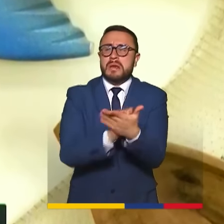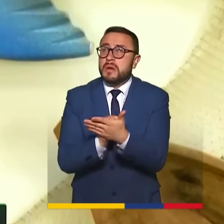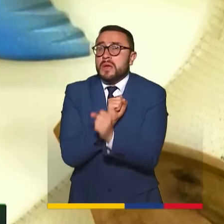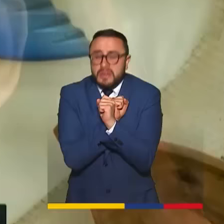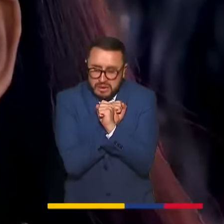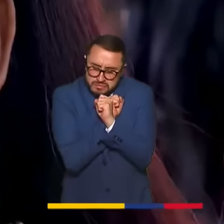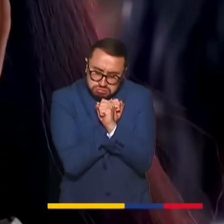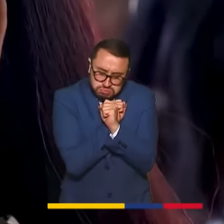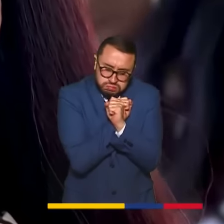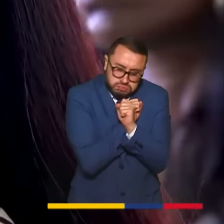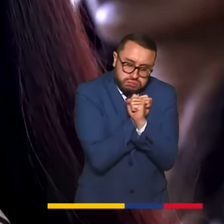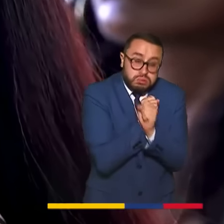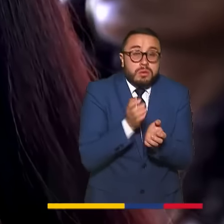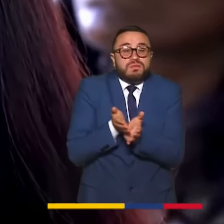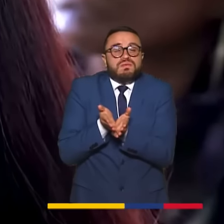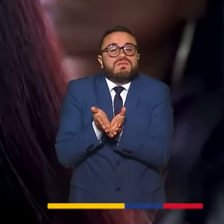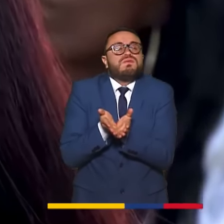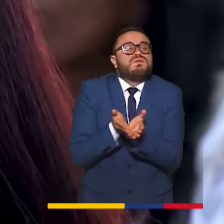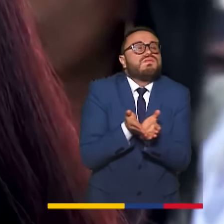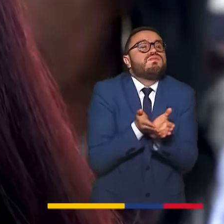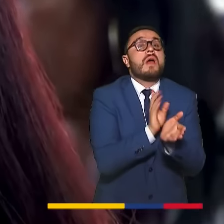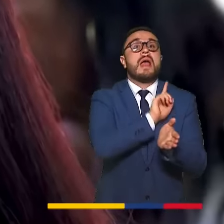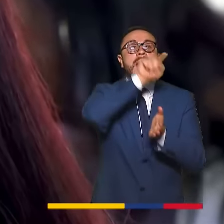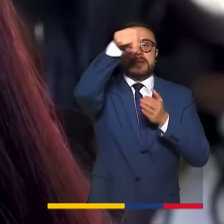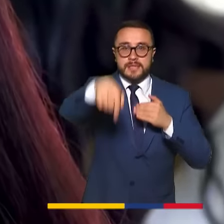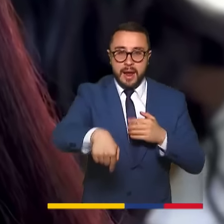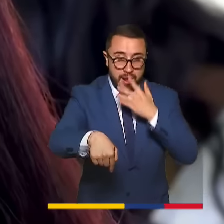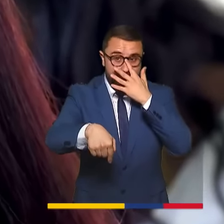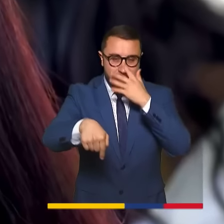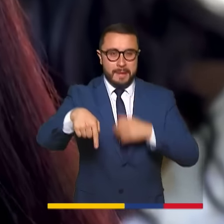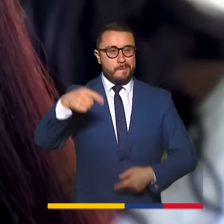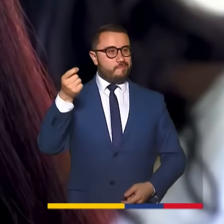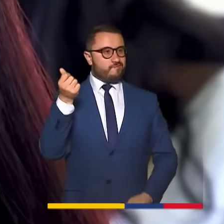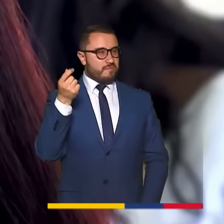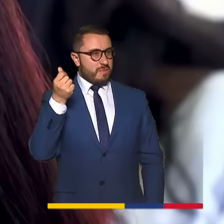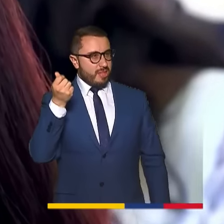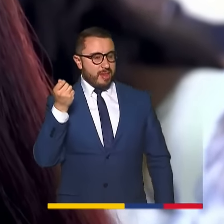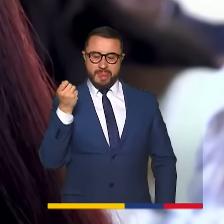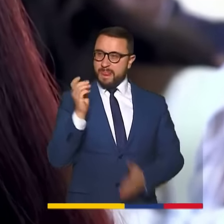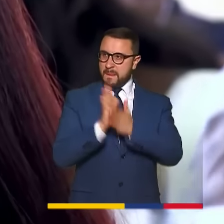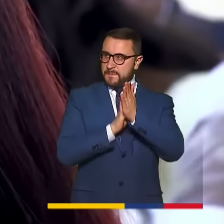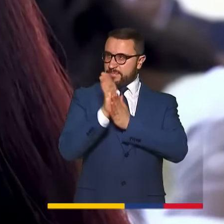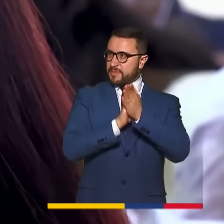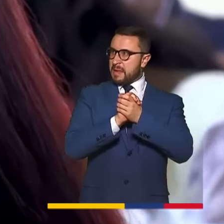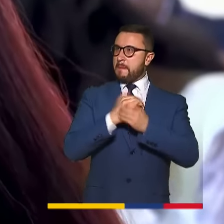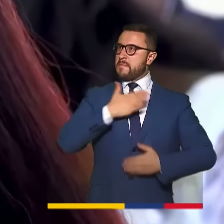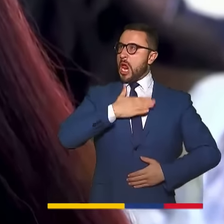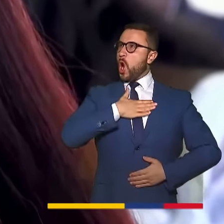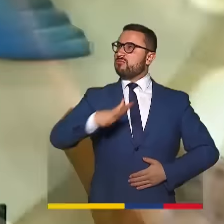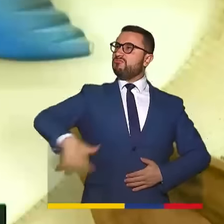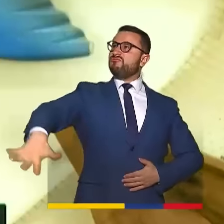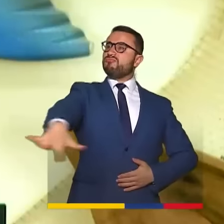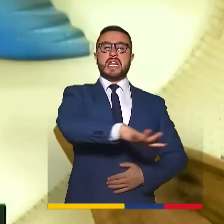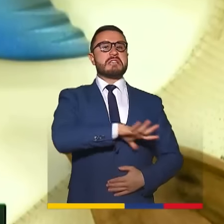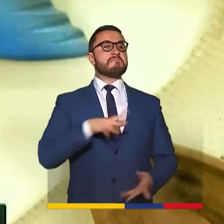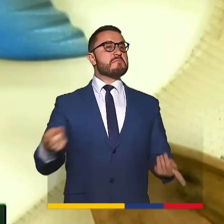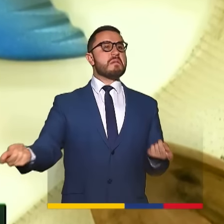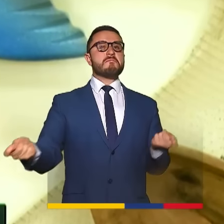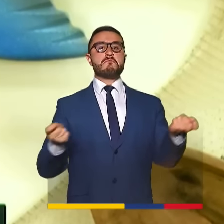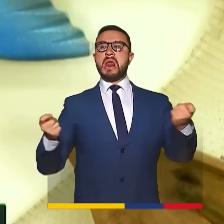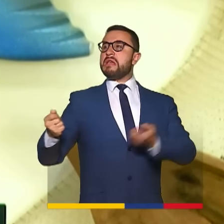aquí a llenar de codicias los bolsillos de quienes dominaban estas tierras,